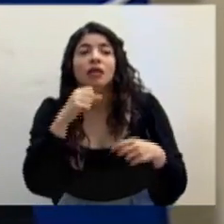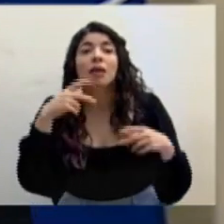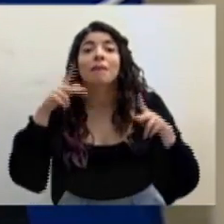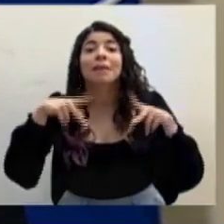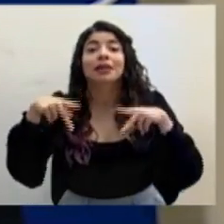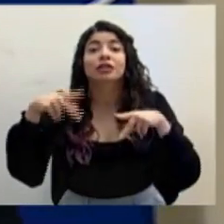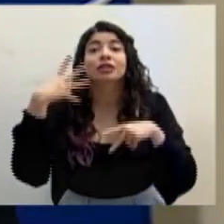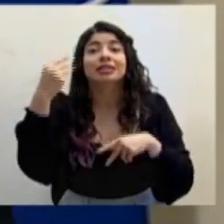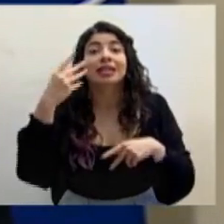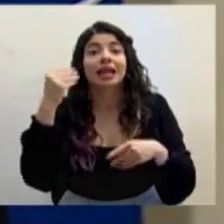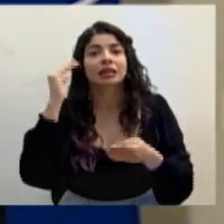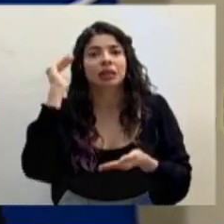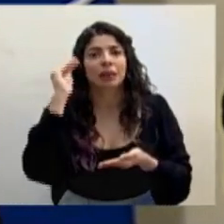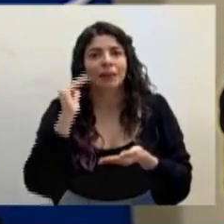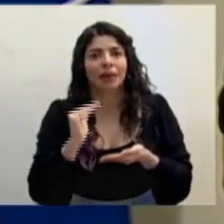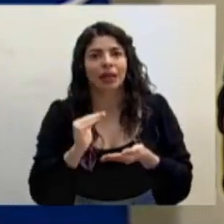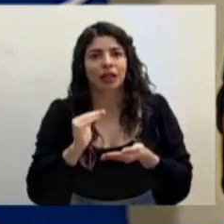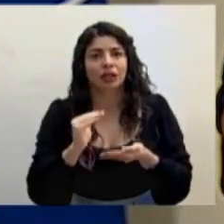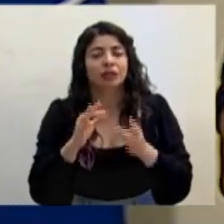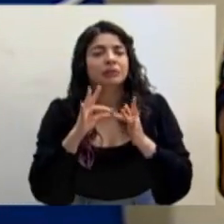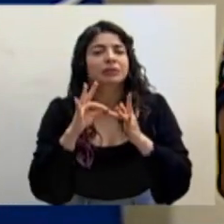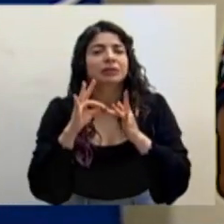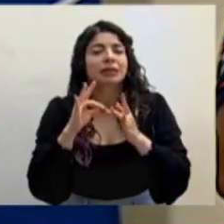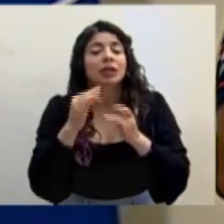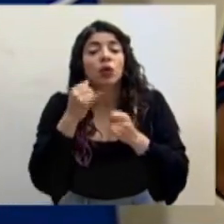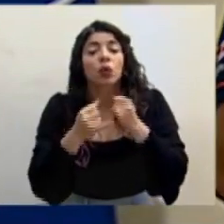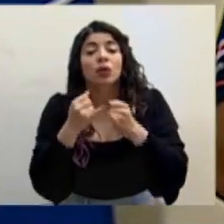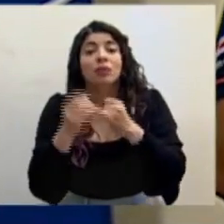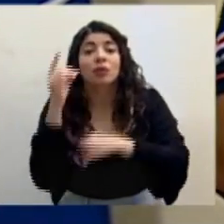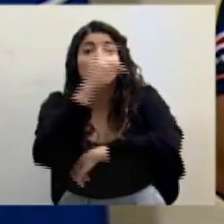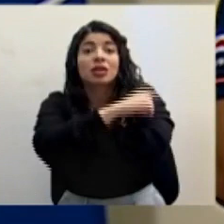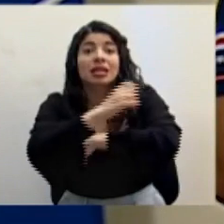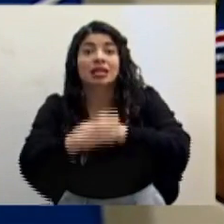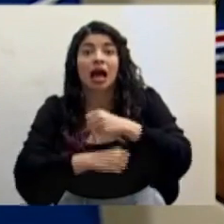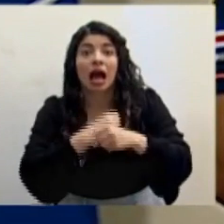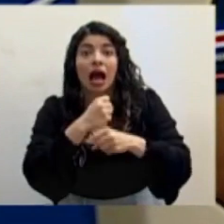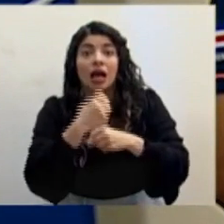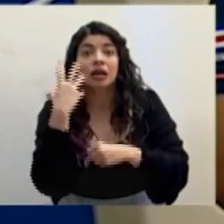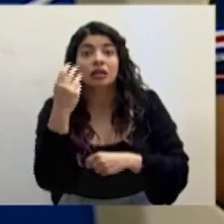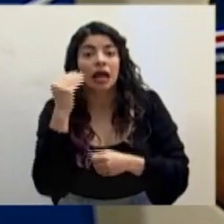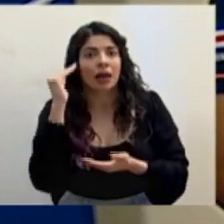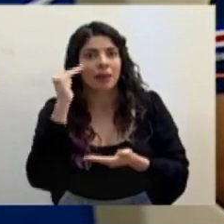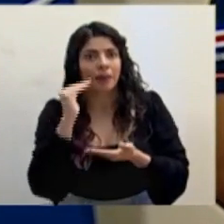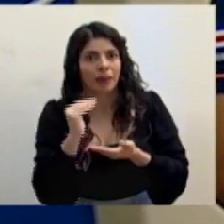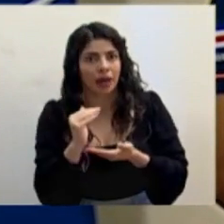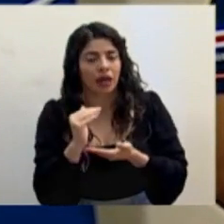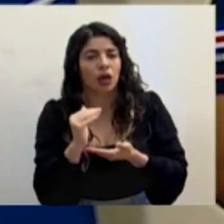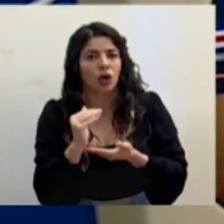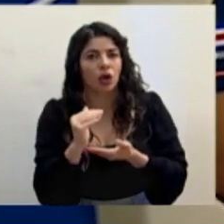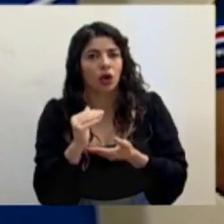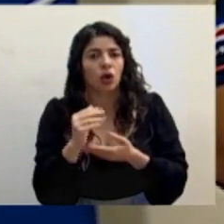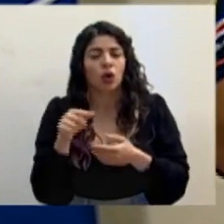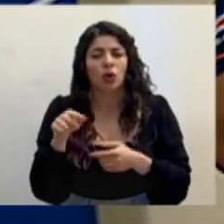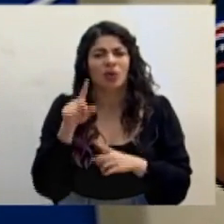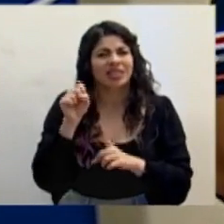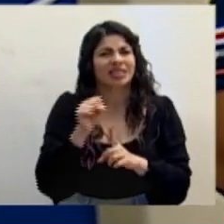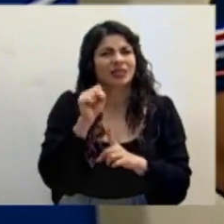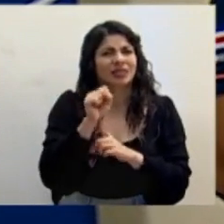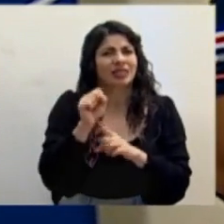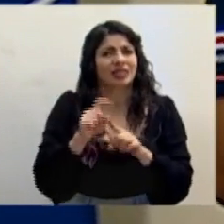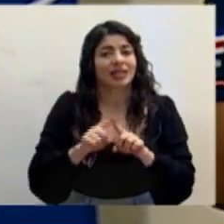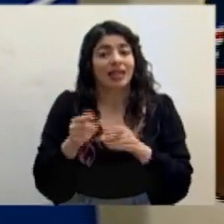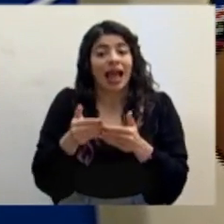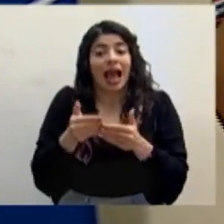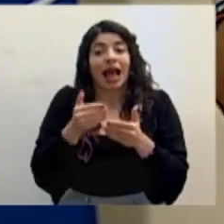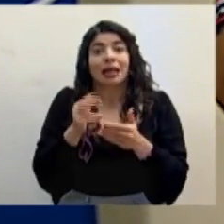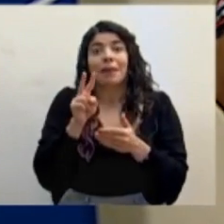movilidad sobre todo durante los últimos días del año. Tuvimos un fenómeno importante de movilidad los días